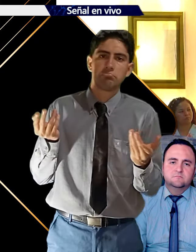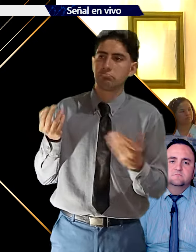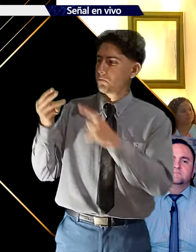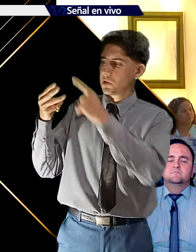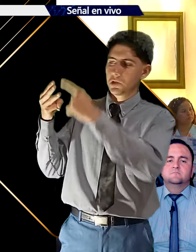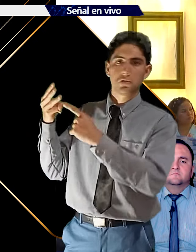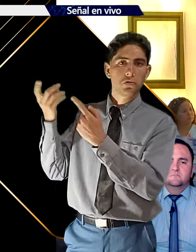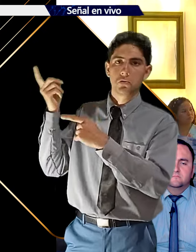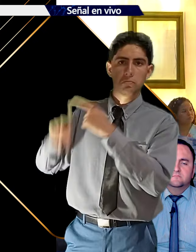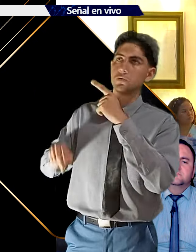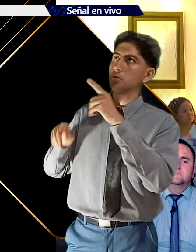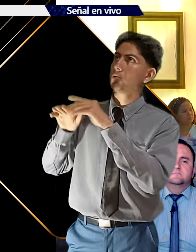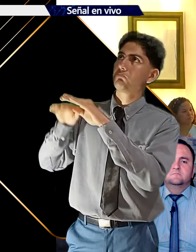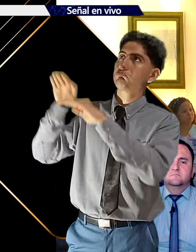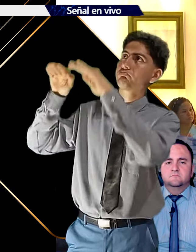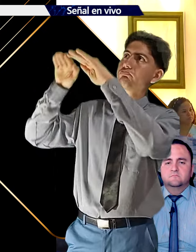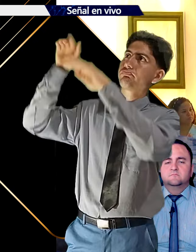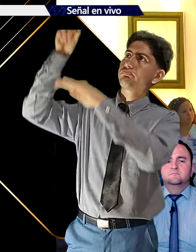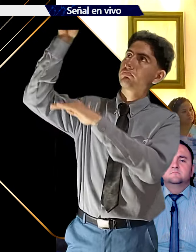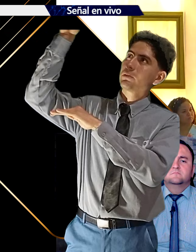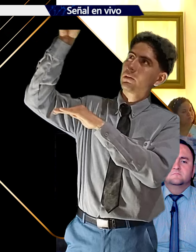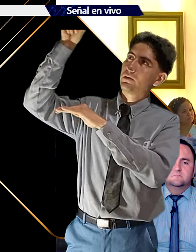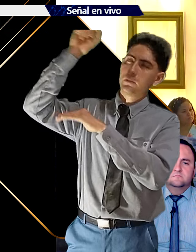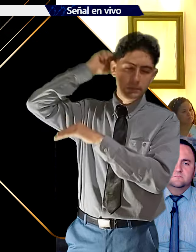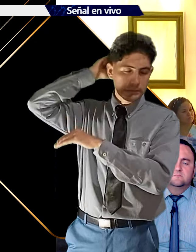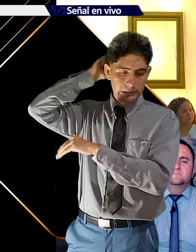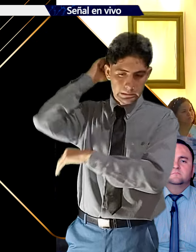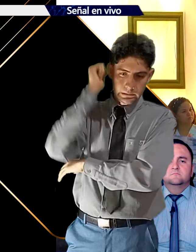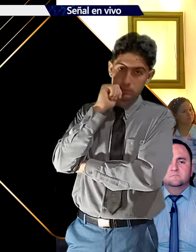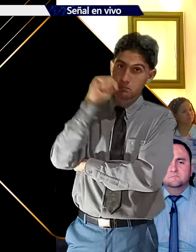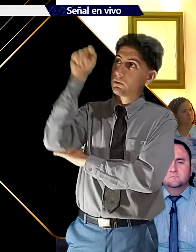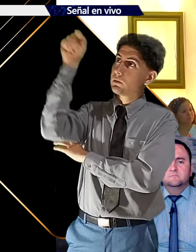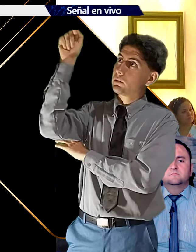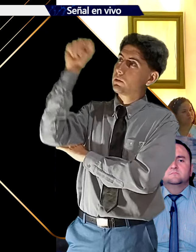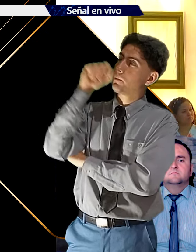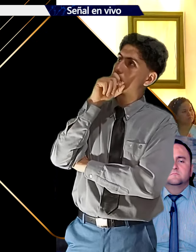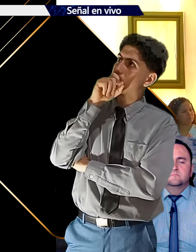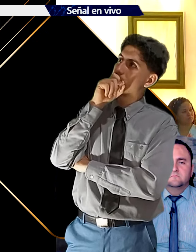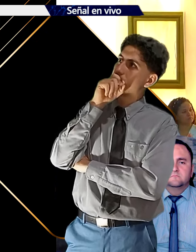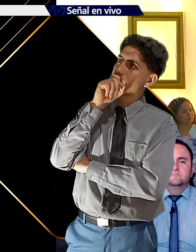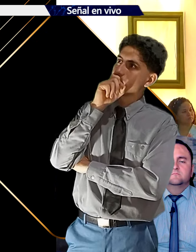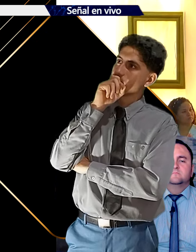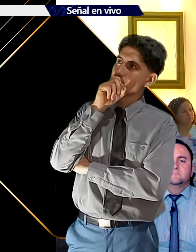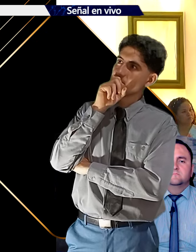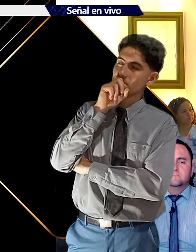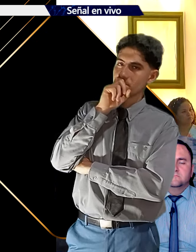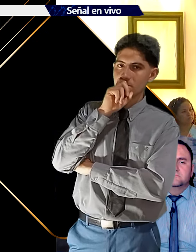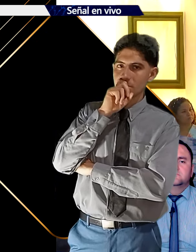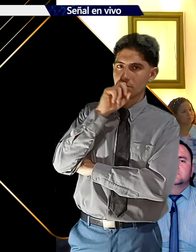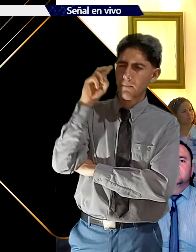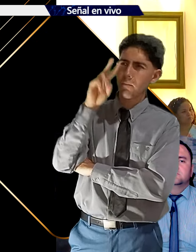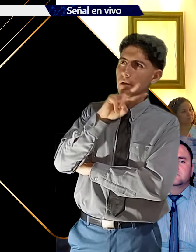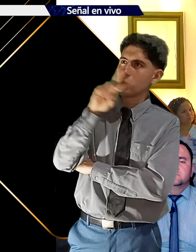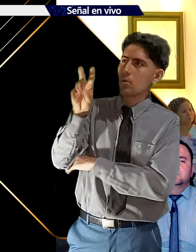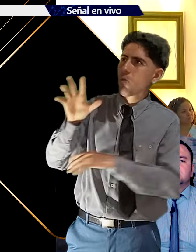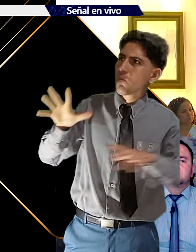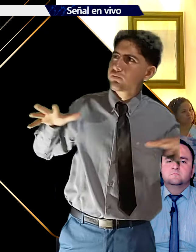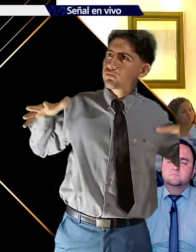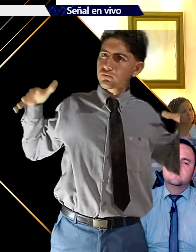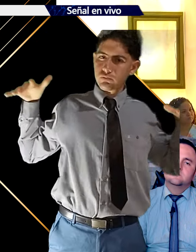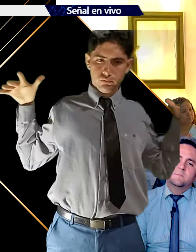pero de pronto dijeron, bueno, ¿y ahora qué vamos a hacer? Imagínense que no pudieron subir los tres, llegaron prácticamente a un límite, hasta que de pronto dice que aparece